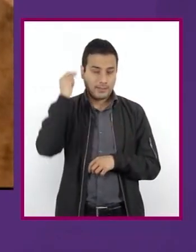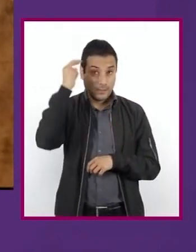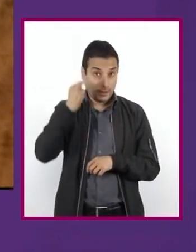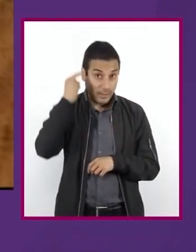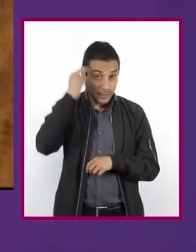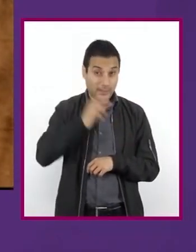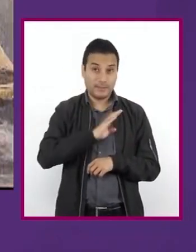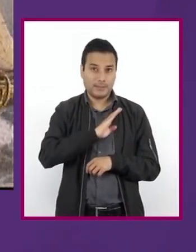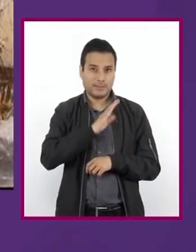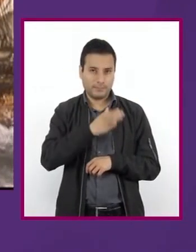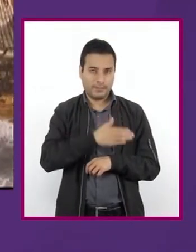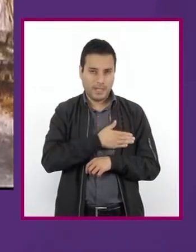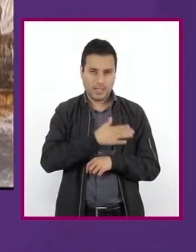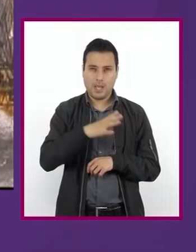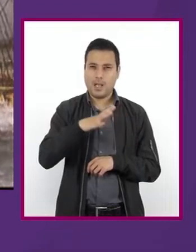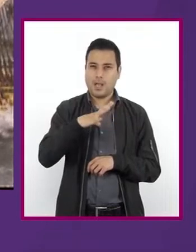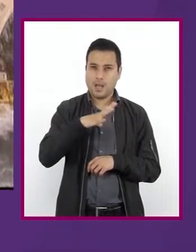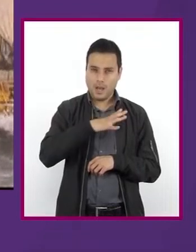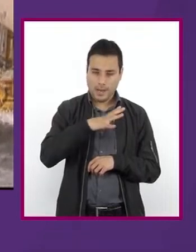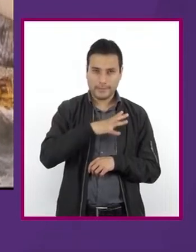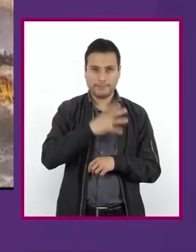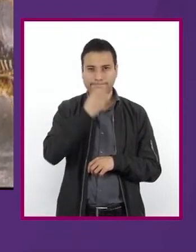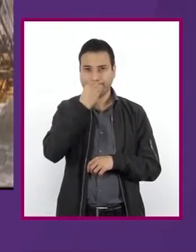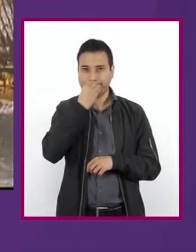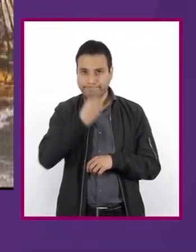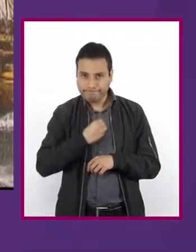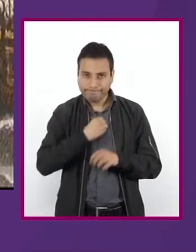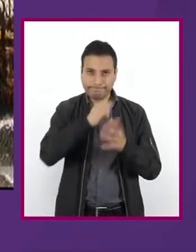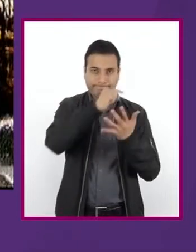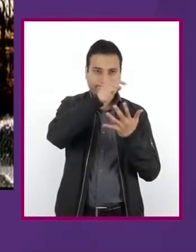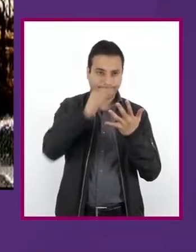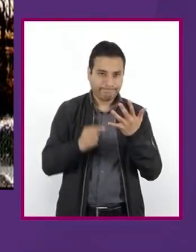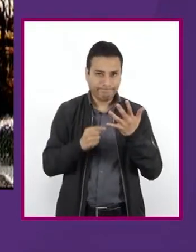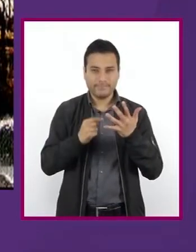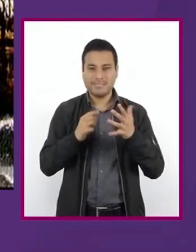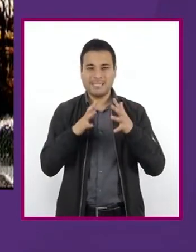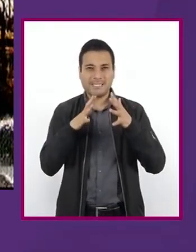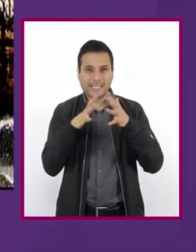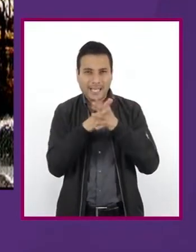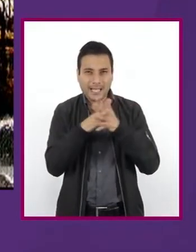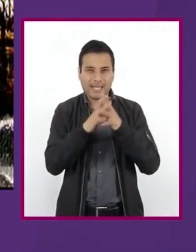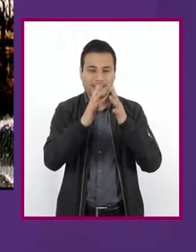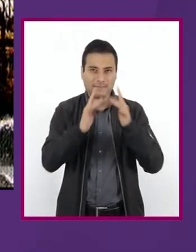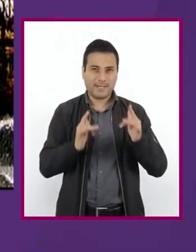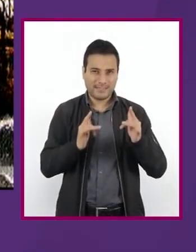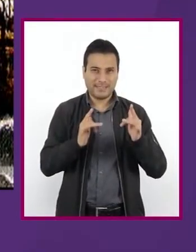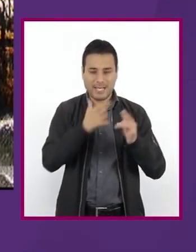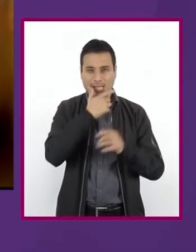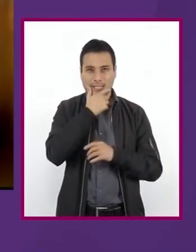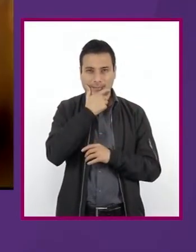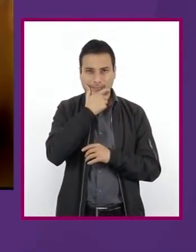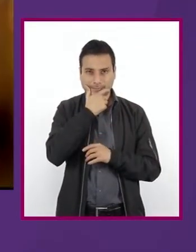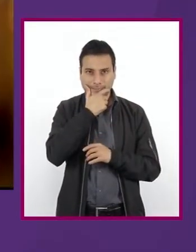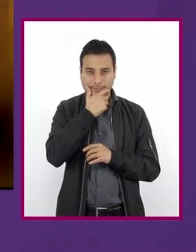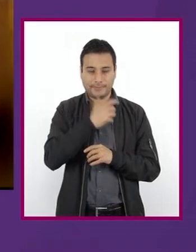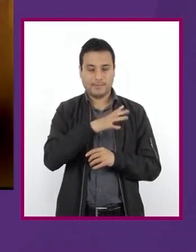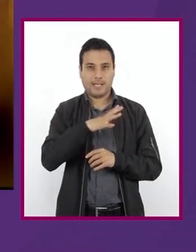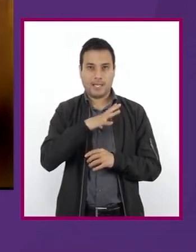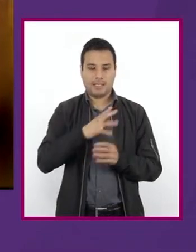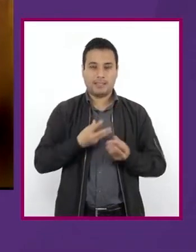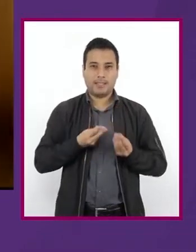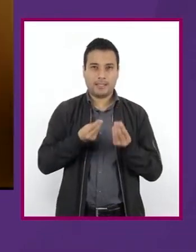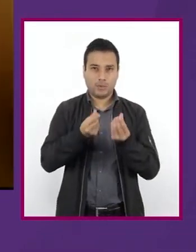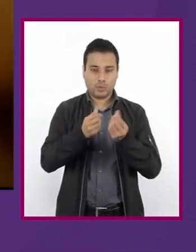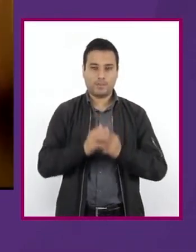tenía que hacer frente a una serie de compromisos, entre ellos un conjunto de guerras con Francia y con Inglaterra. En la parte